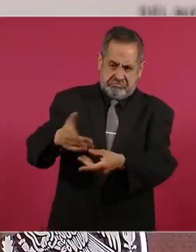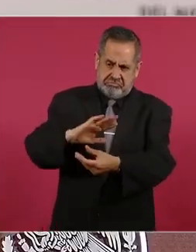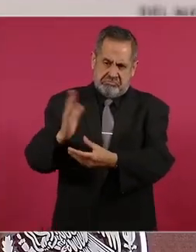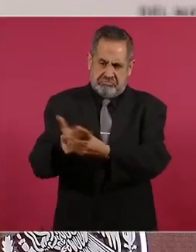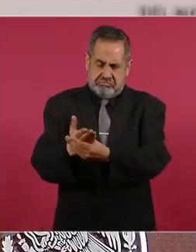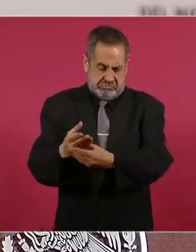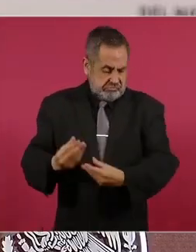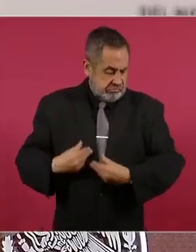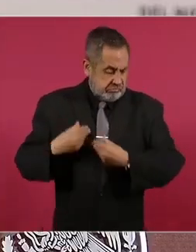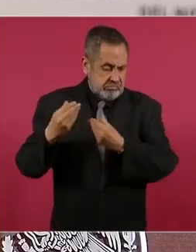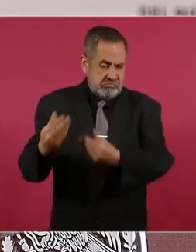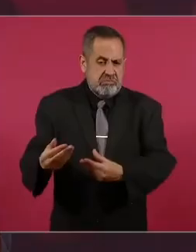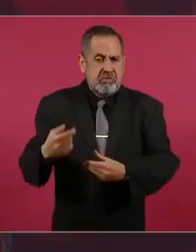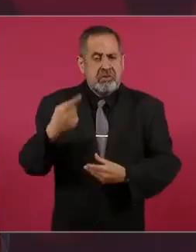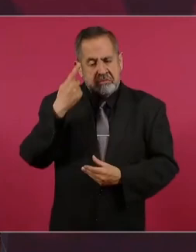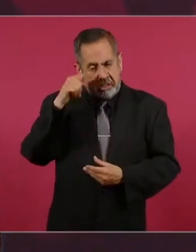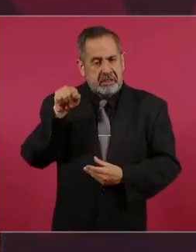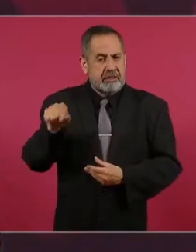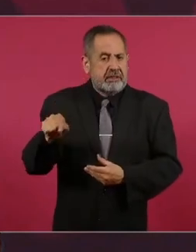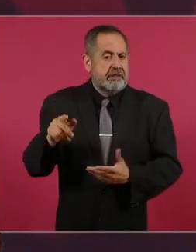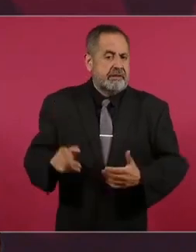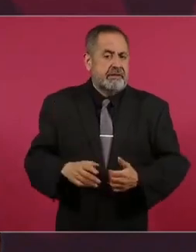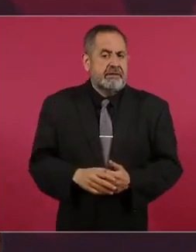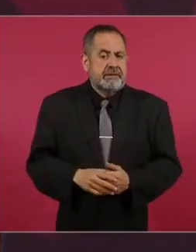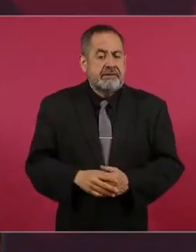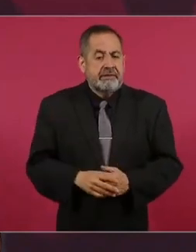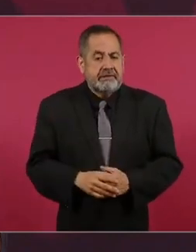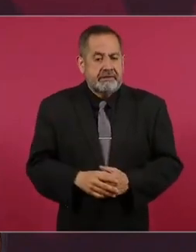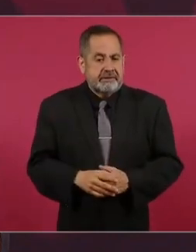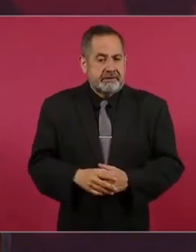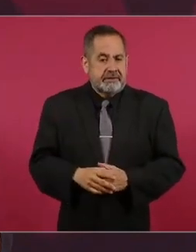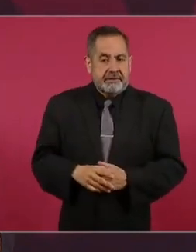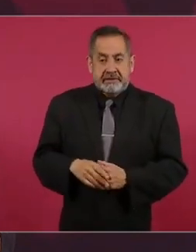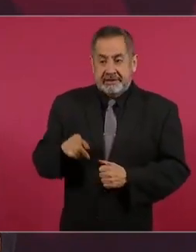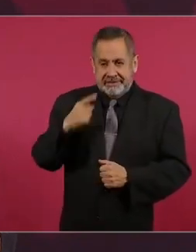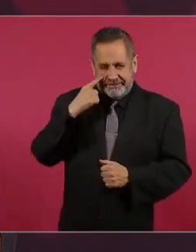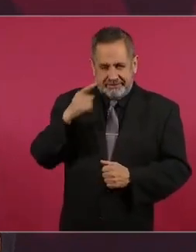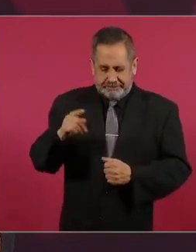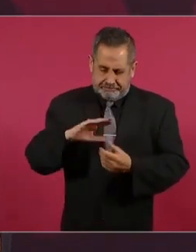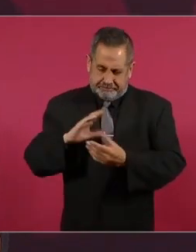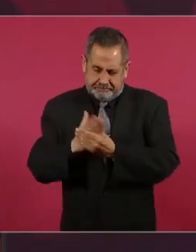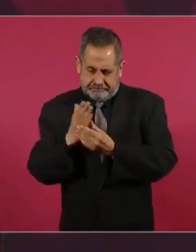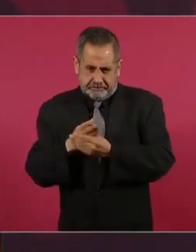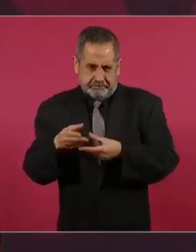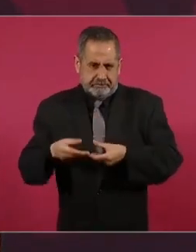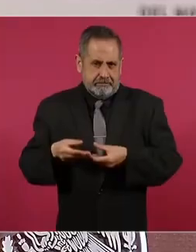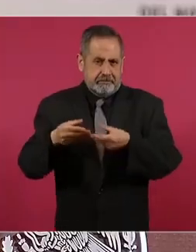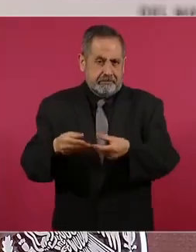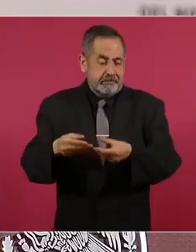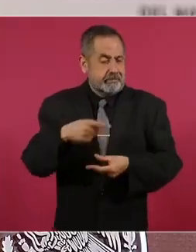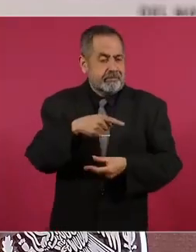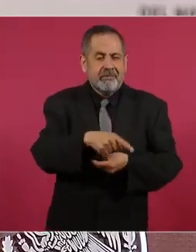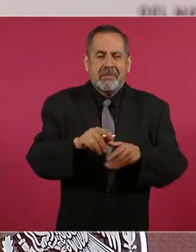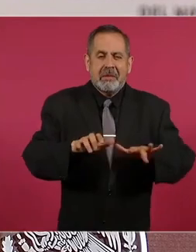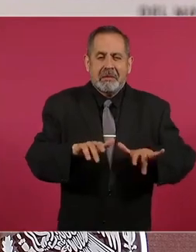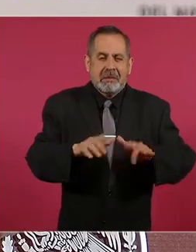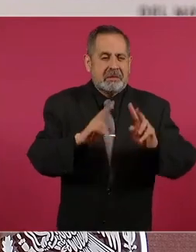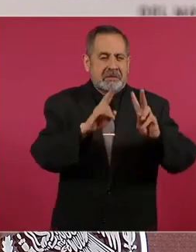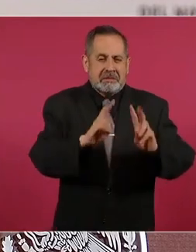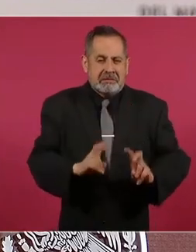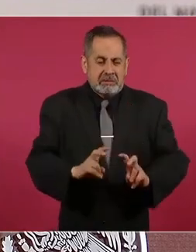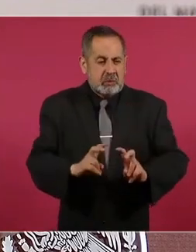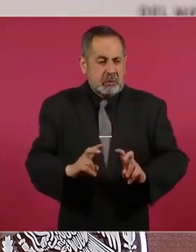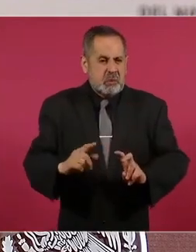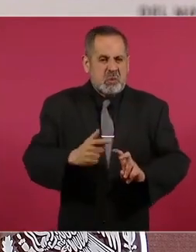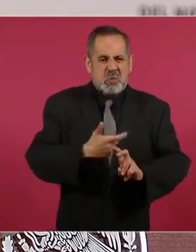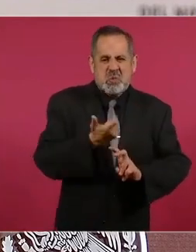documentar que el equipo que se compró estaba sobrevaluado. Hubo